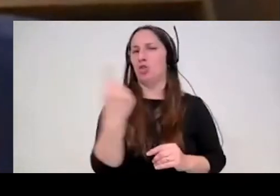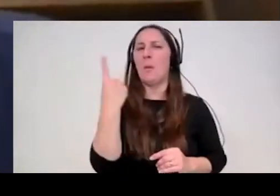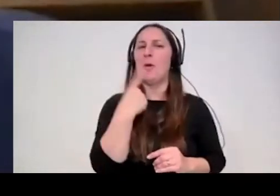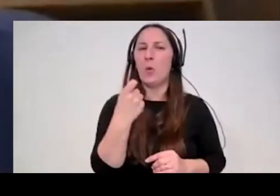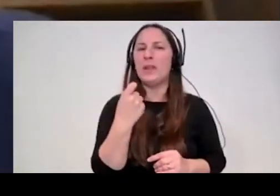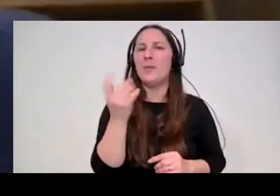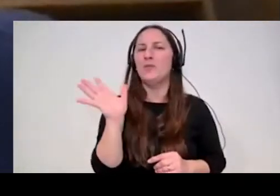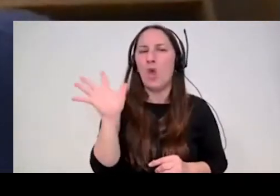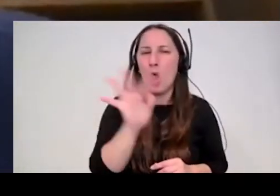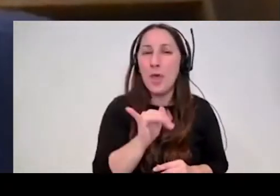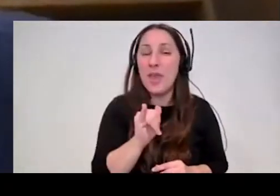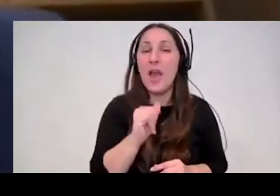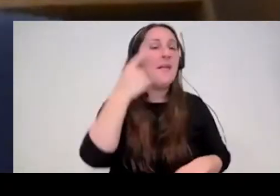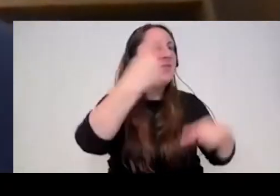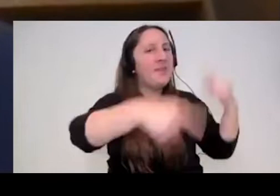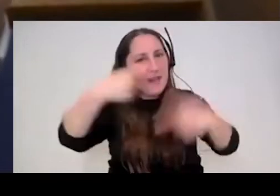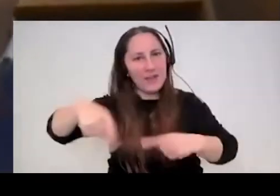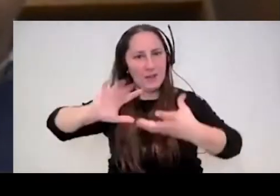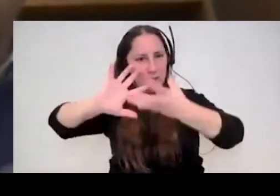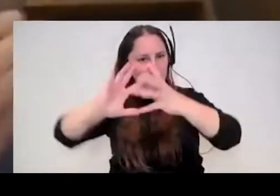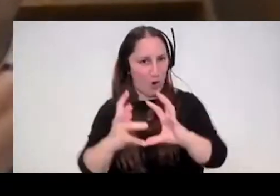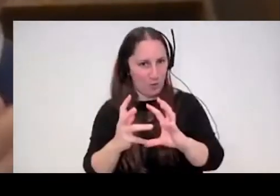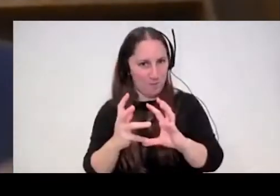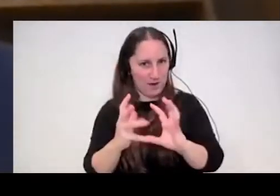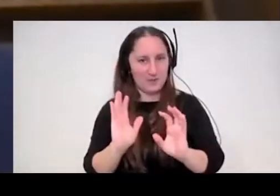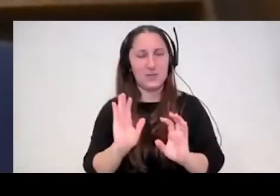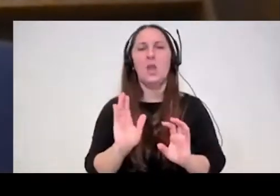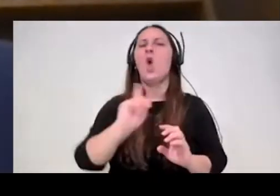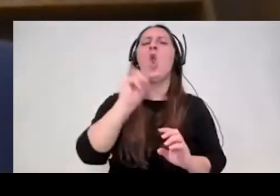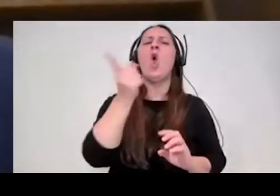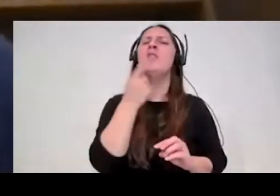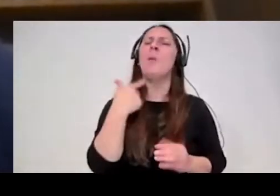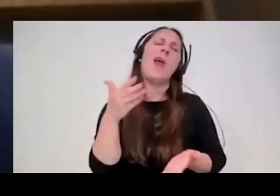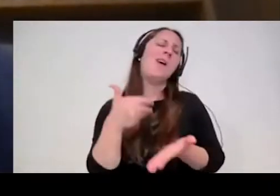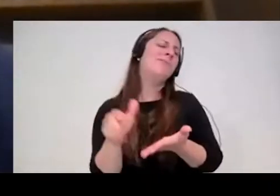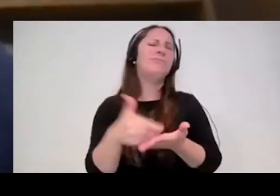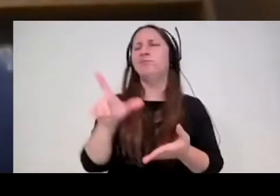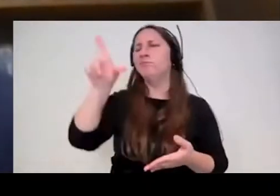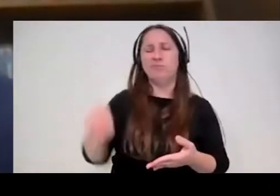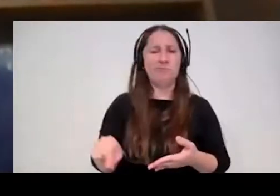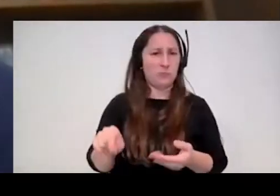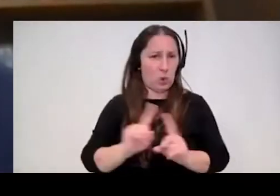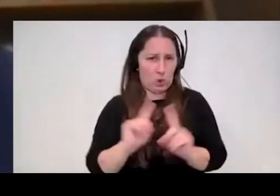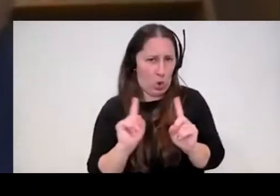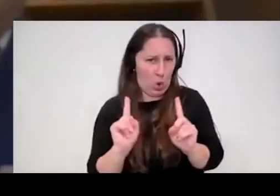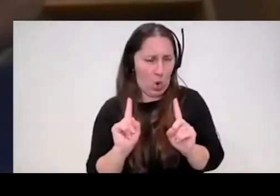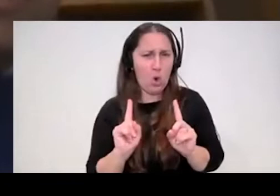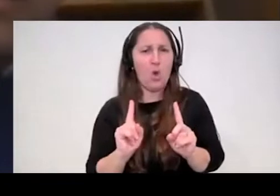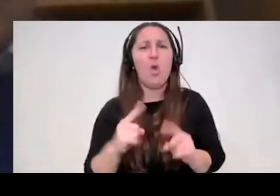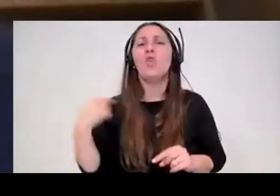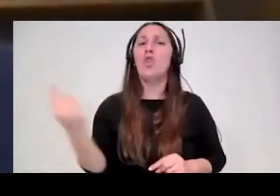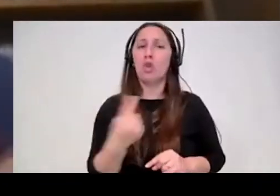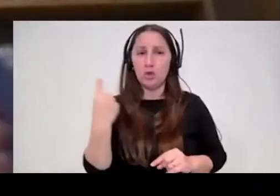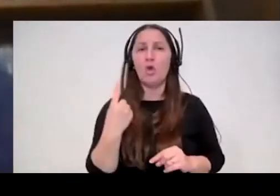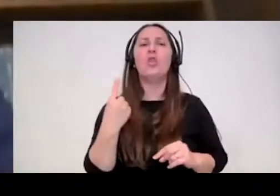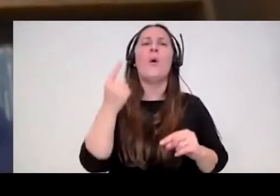organización no son lo mismo. Y esto no lo digo peyorativamente en desmedro de nadie. Porque nosotros podemos ir al artículo 10